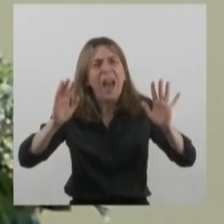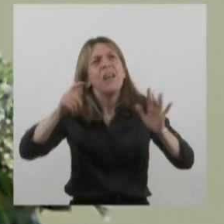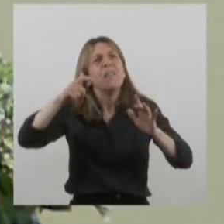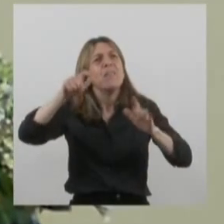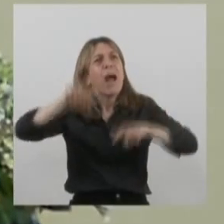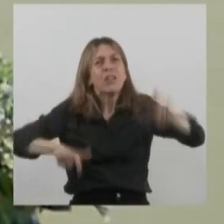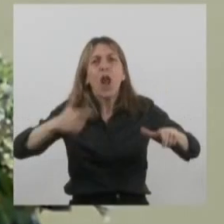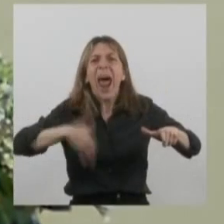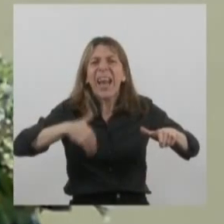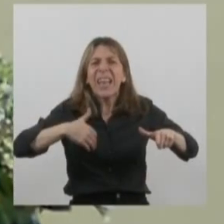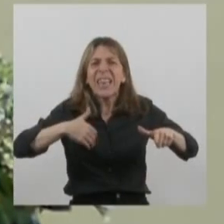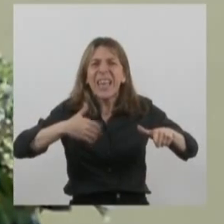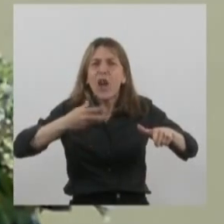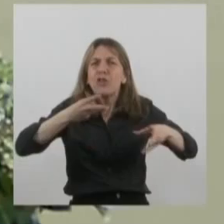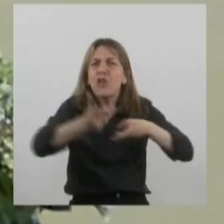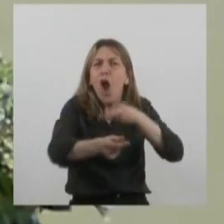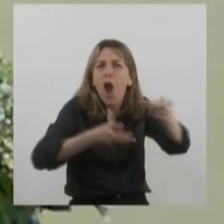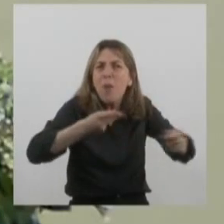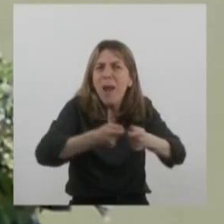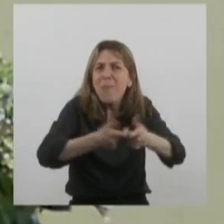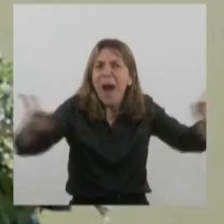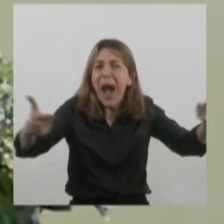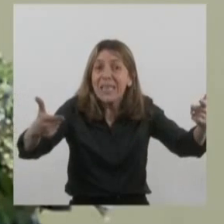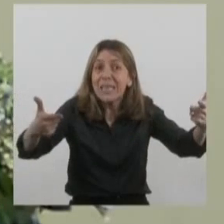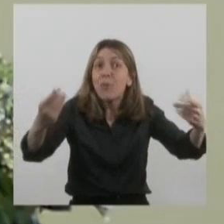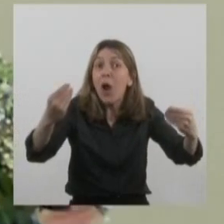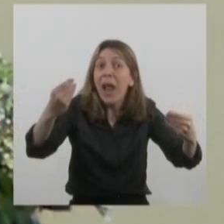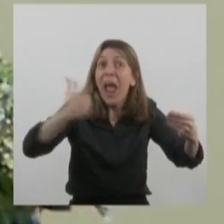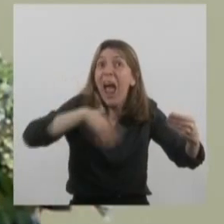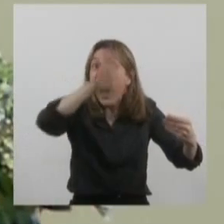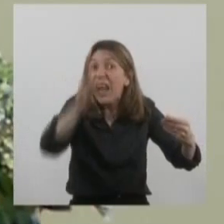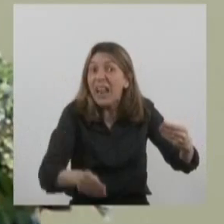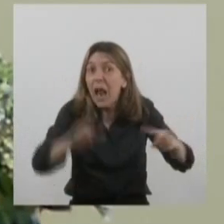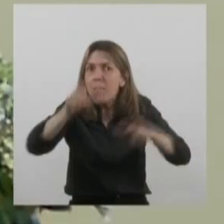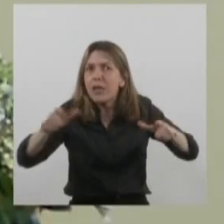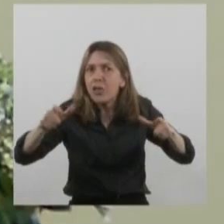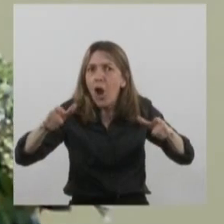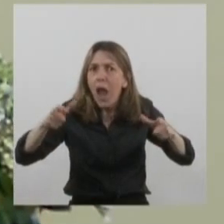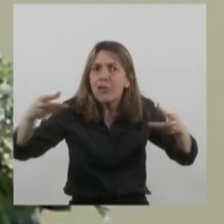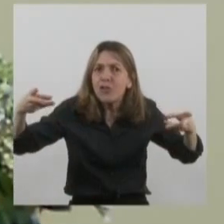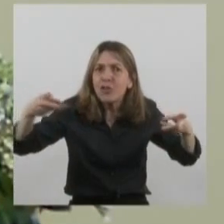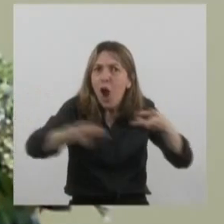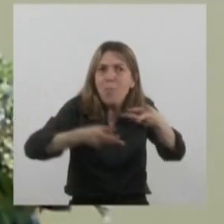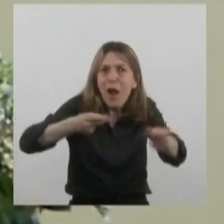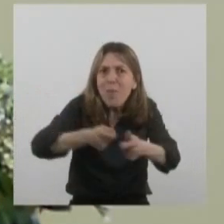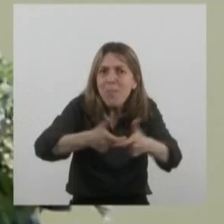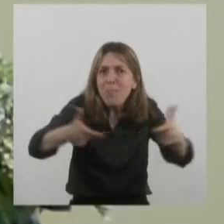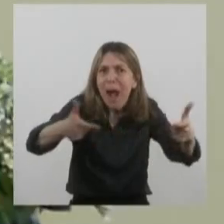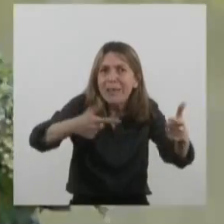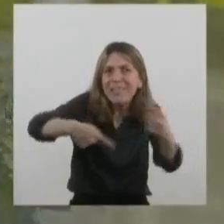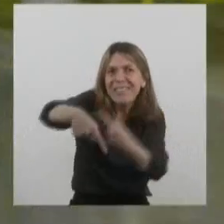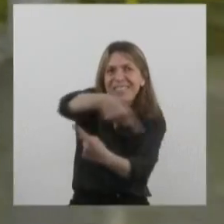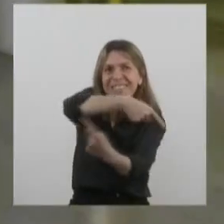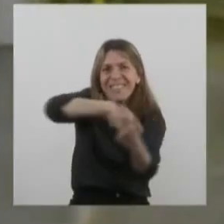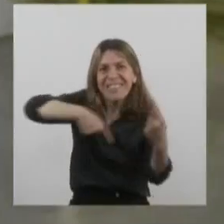que consuman, porque consumiendo va a haber un mercado interno que se abra, que se expanda, y en esa expansión van a